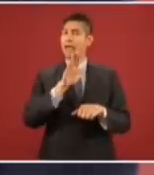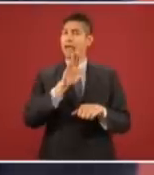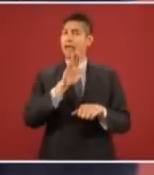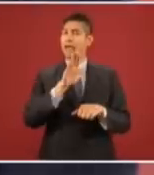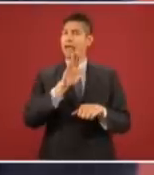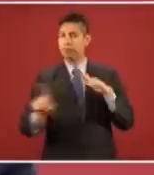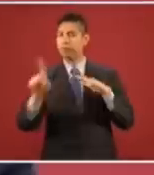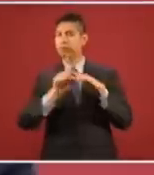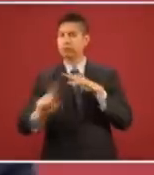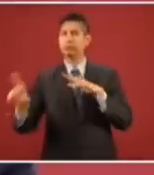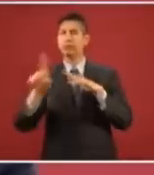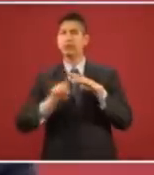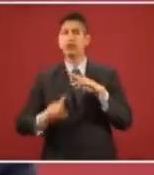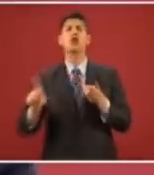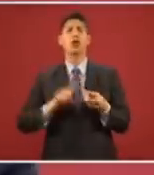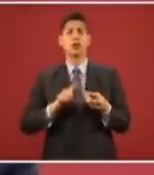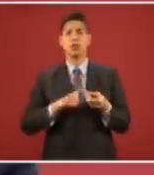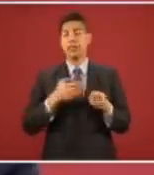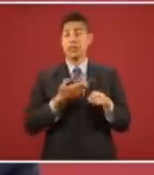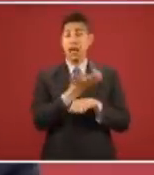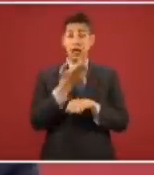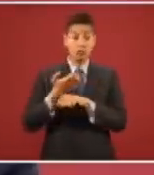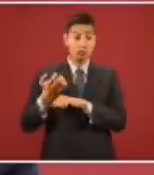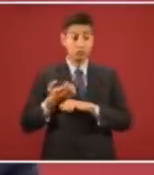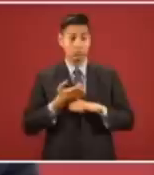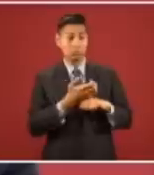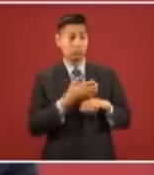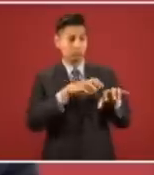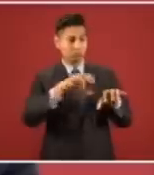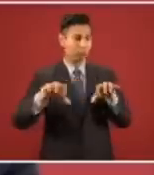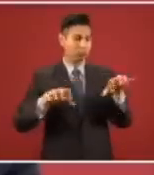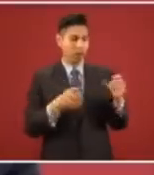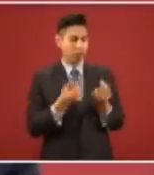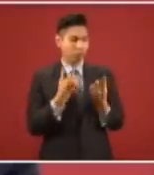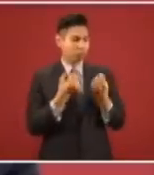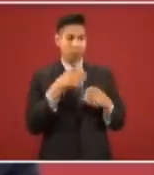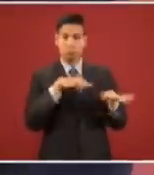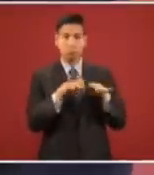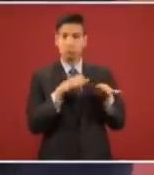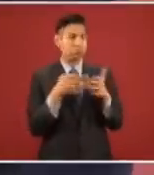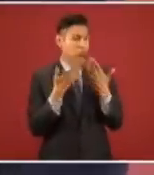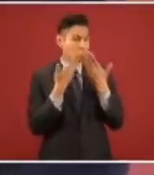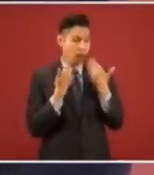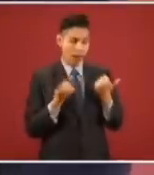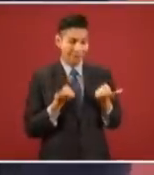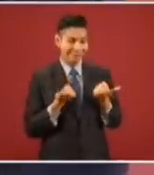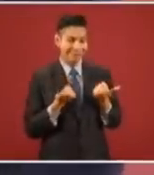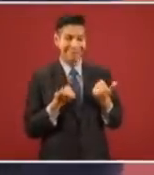migración es de los estados donde hay menos oportunidades de trabajo. O